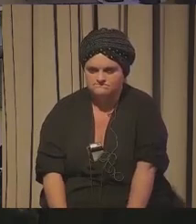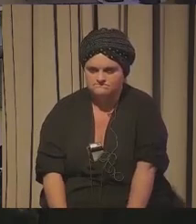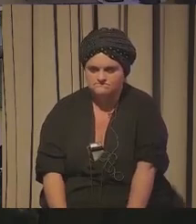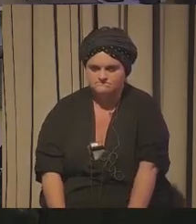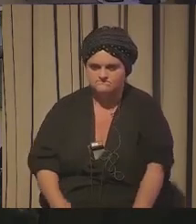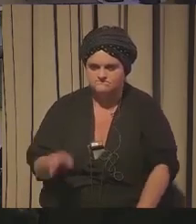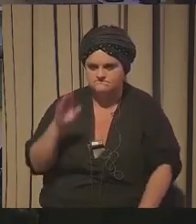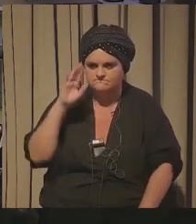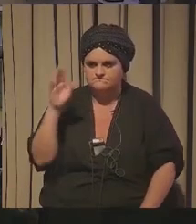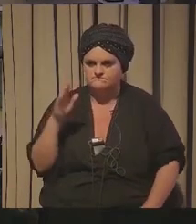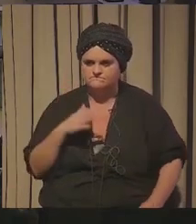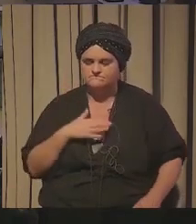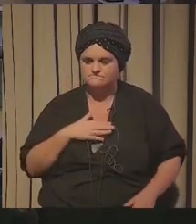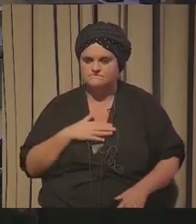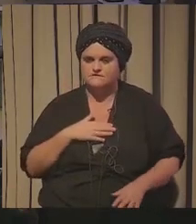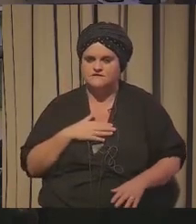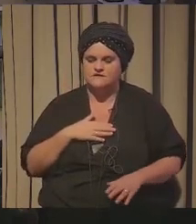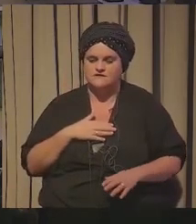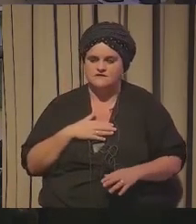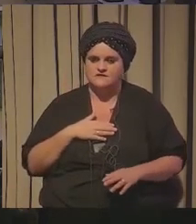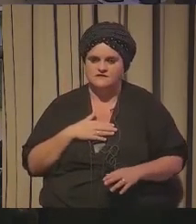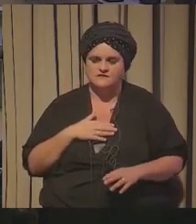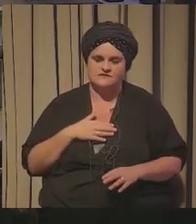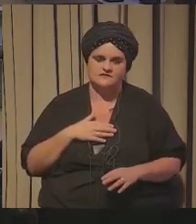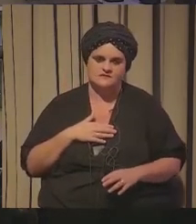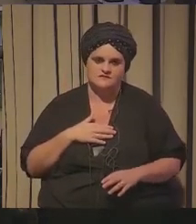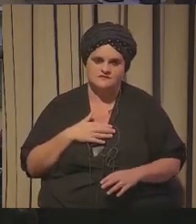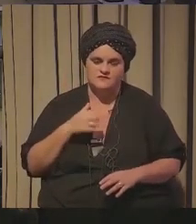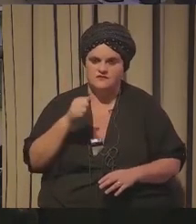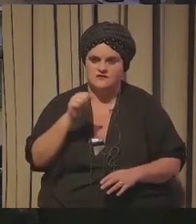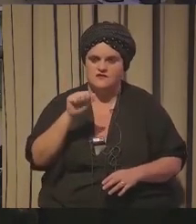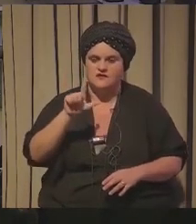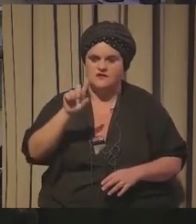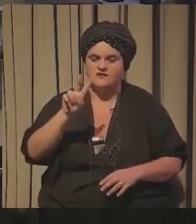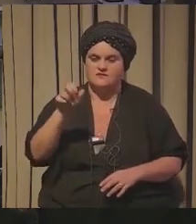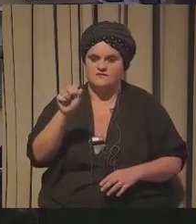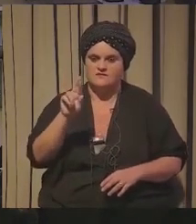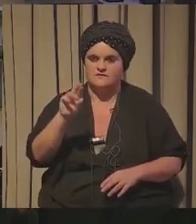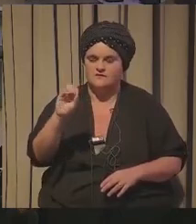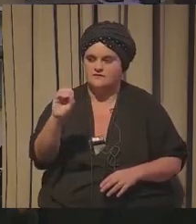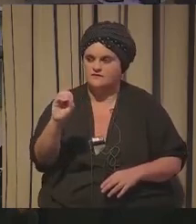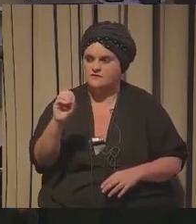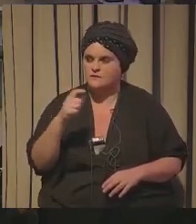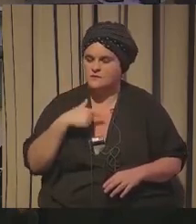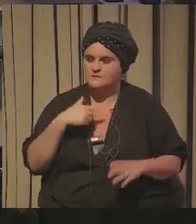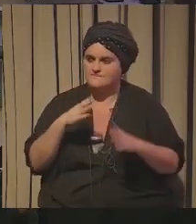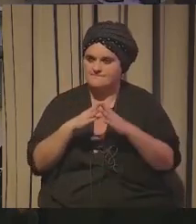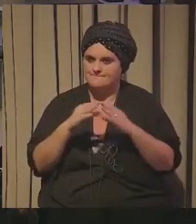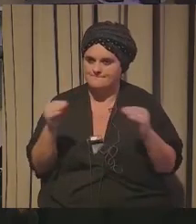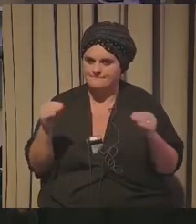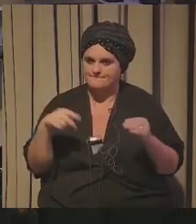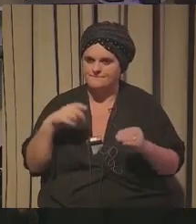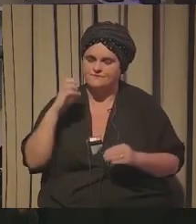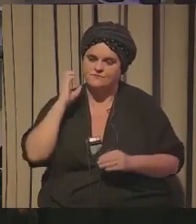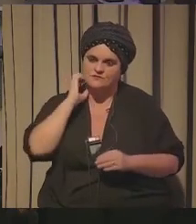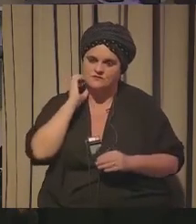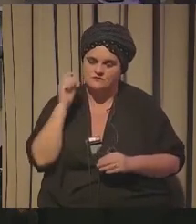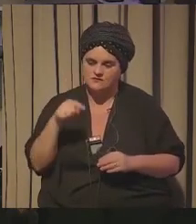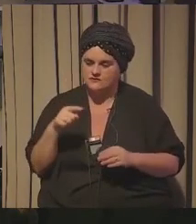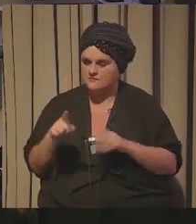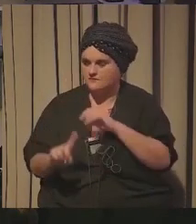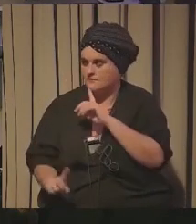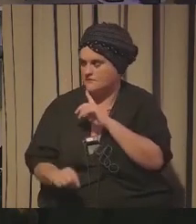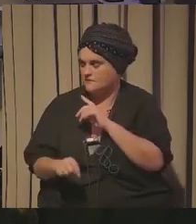Hi, I'm Álvaro. Hola, me llamo Álvaro y yo estudio en la Universidad de Mondragón aquí en Bilbao